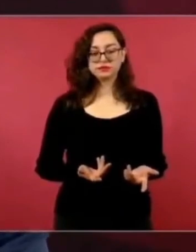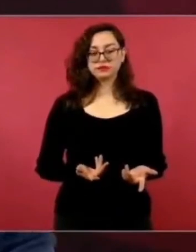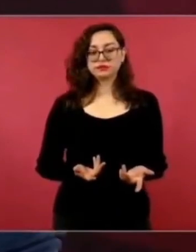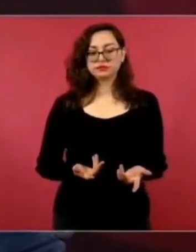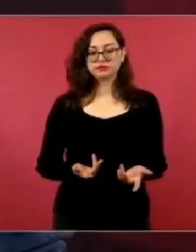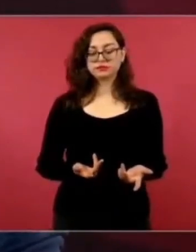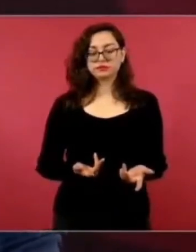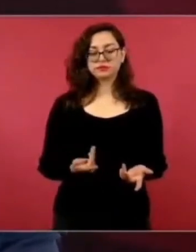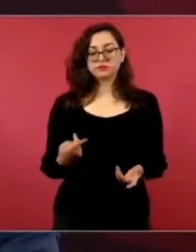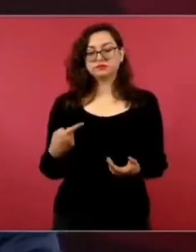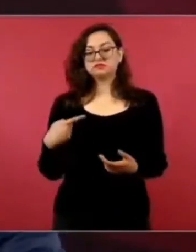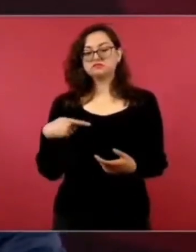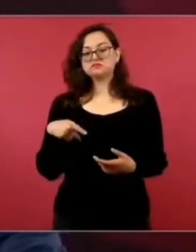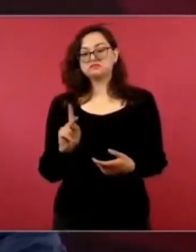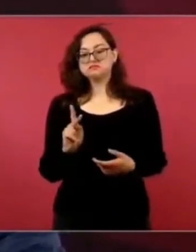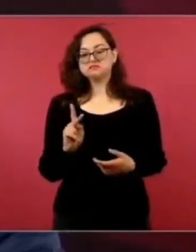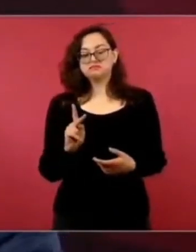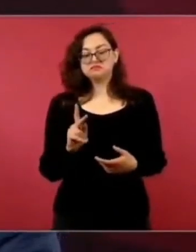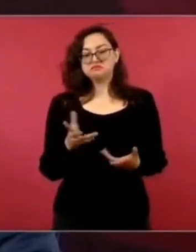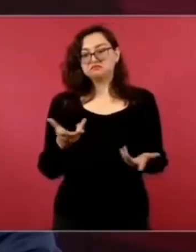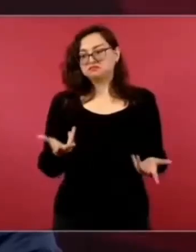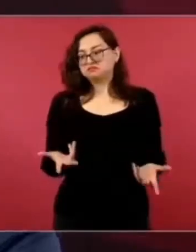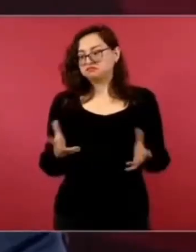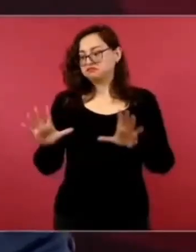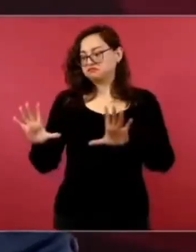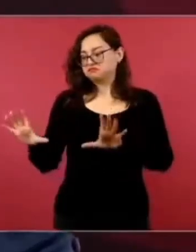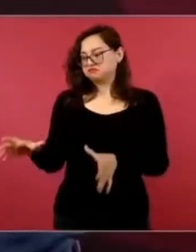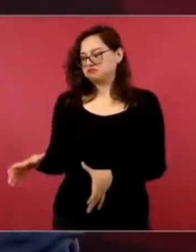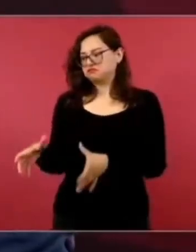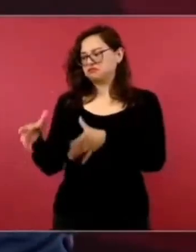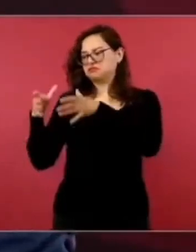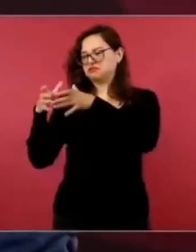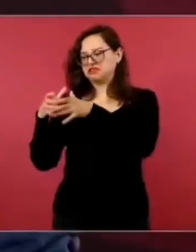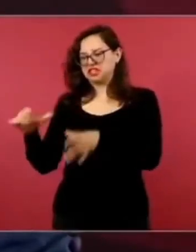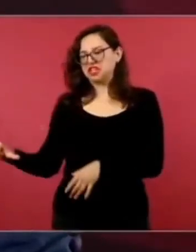Pero el aspiracionista, ¿no?, que quiere